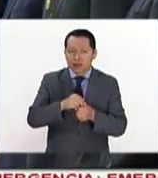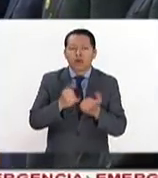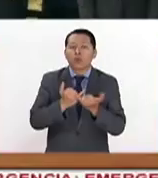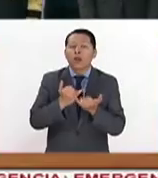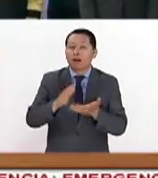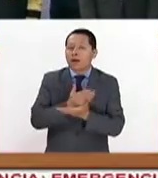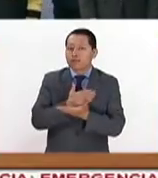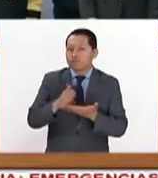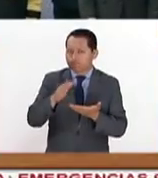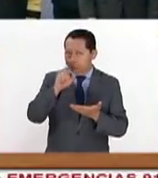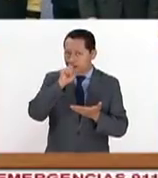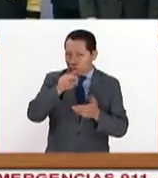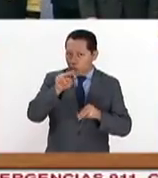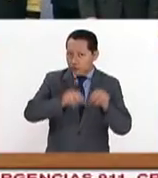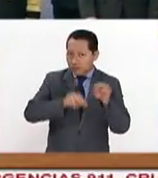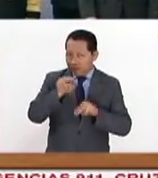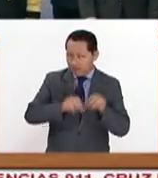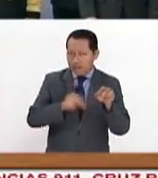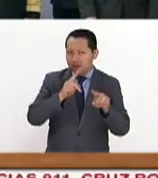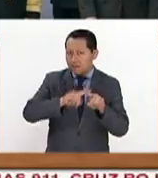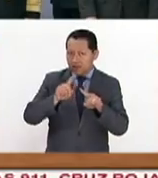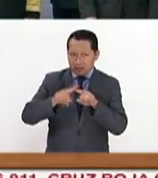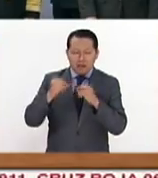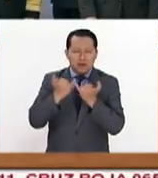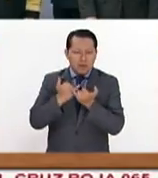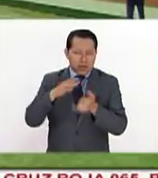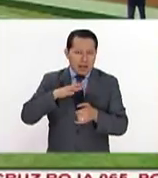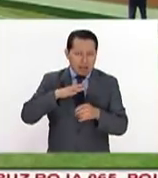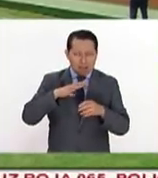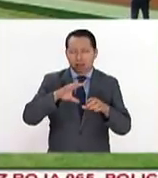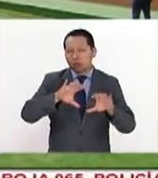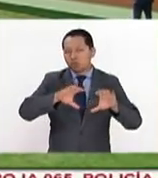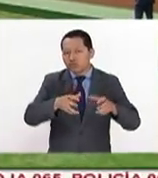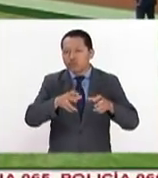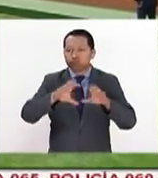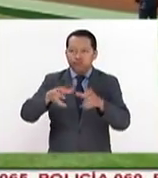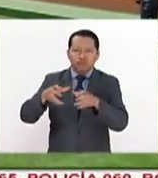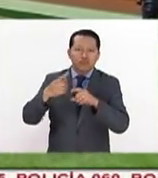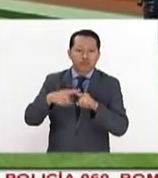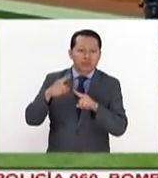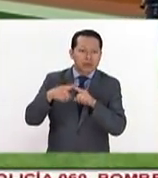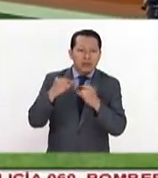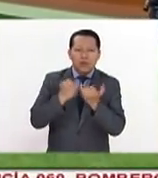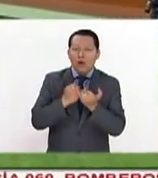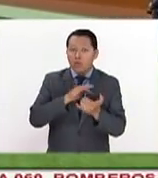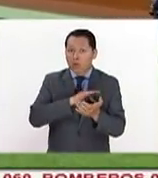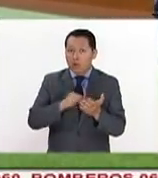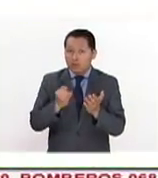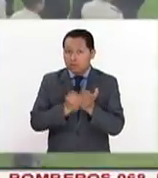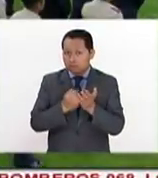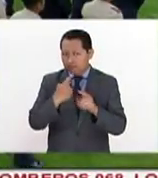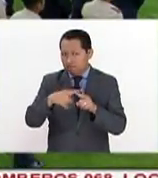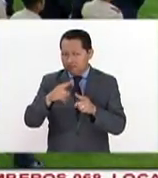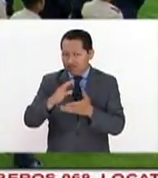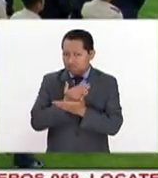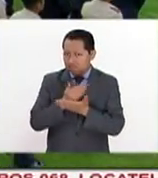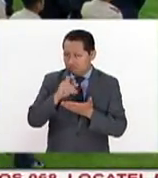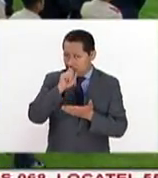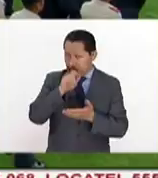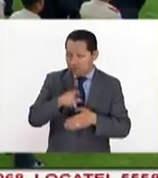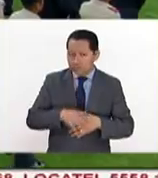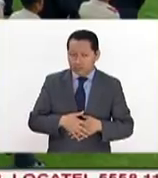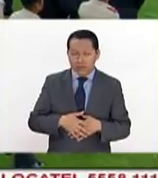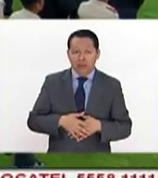de poderes y de los pesos y contrapesos institucionales, además de la activa fiscalización ciudadana de la vida pública. Con estas